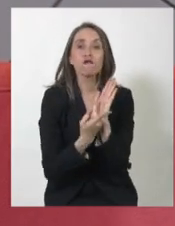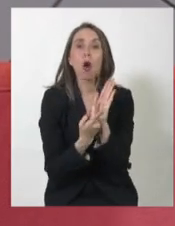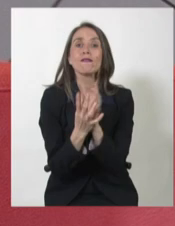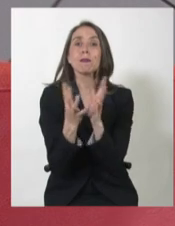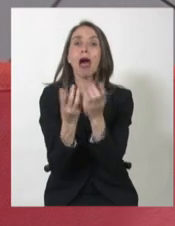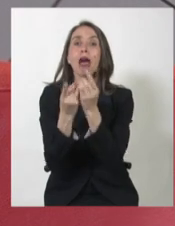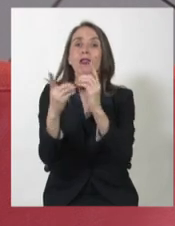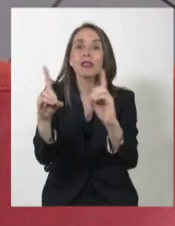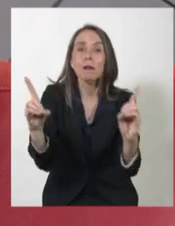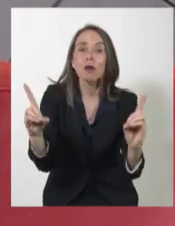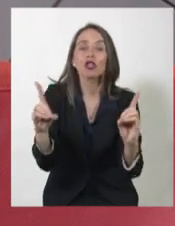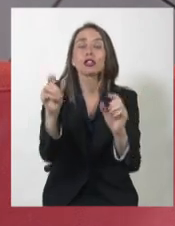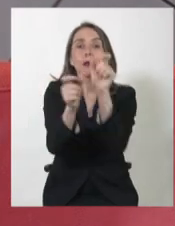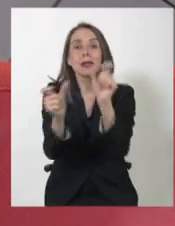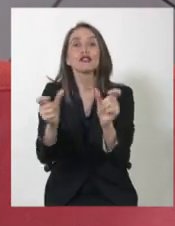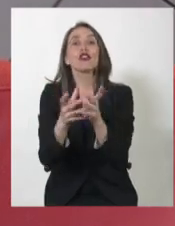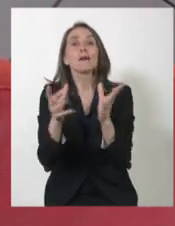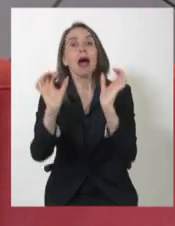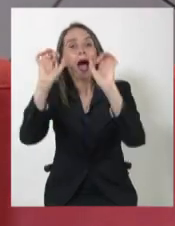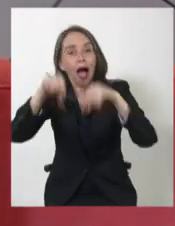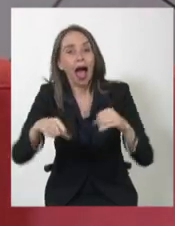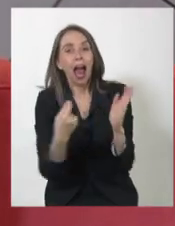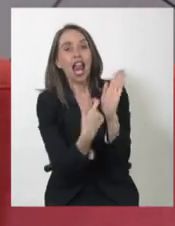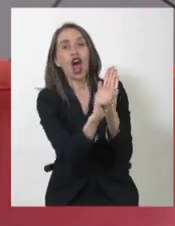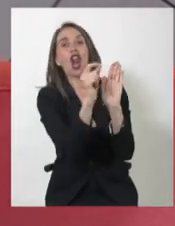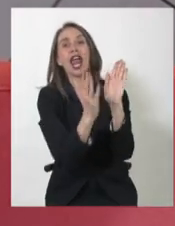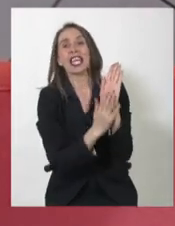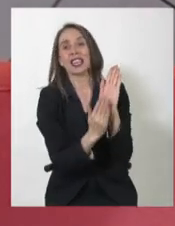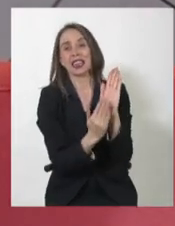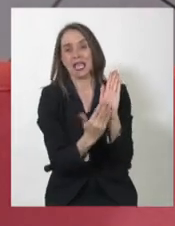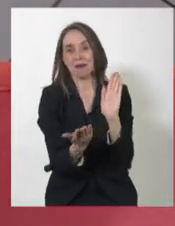sea más se entienda legitimada.